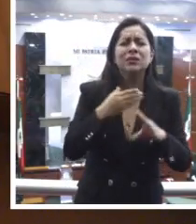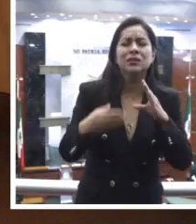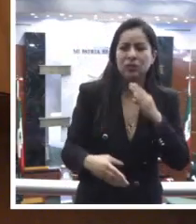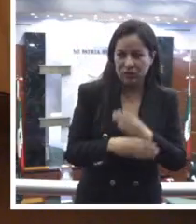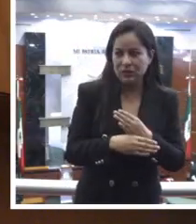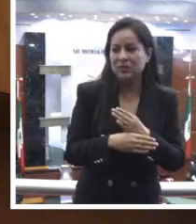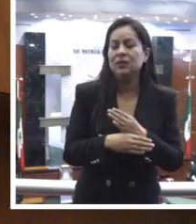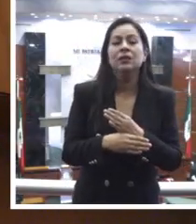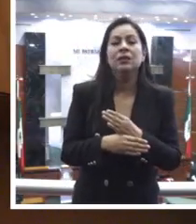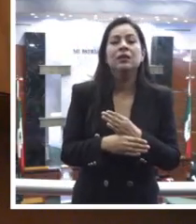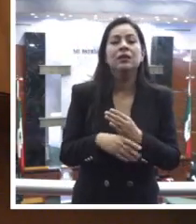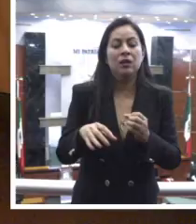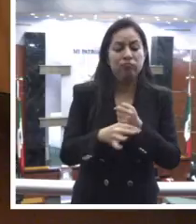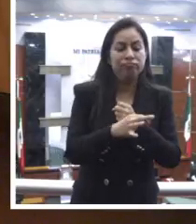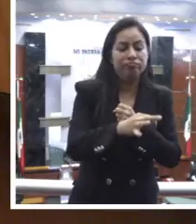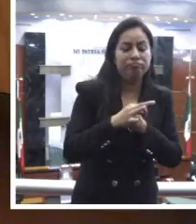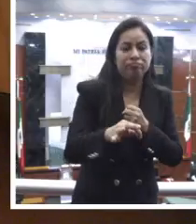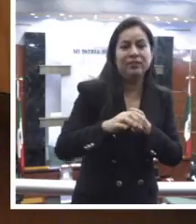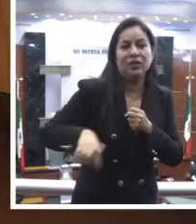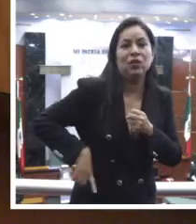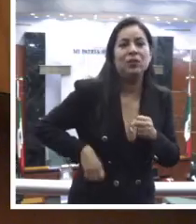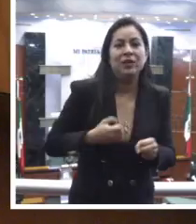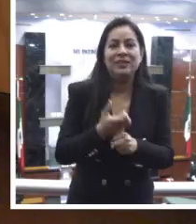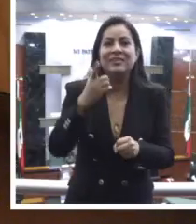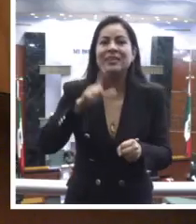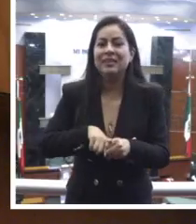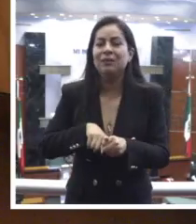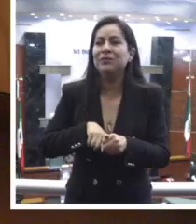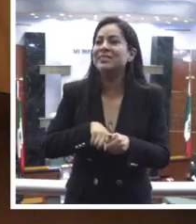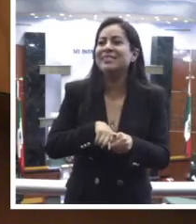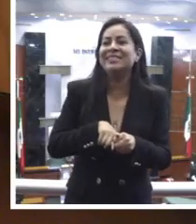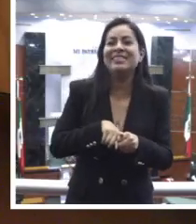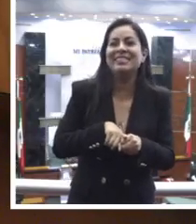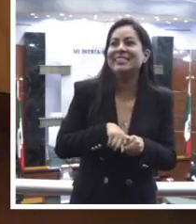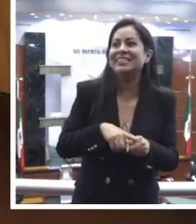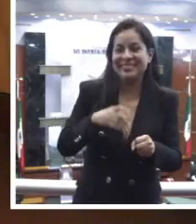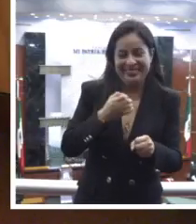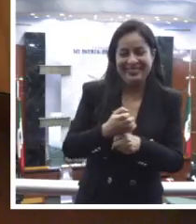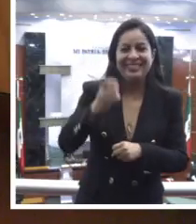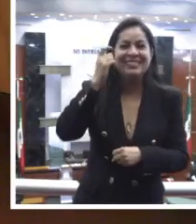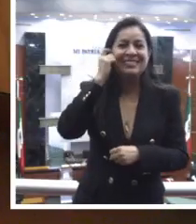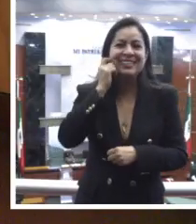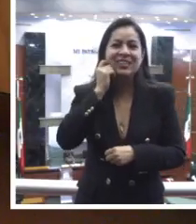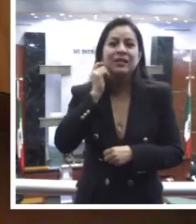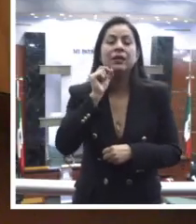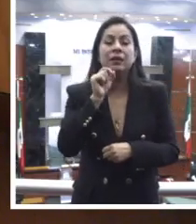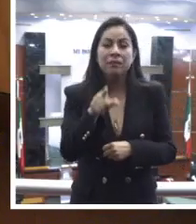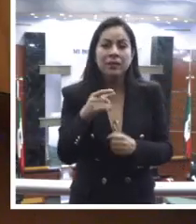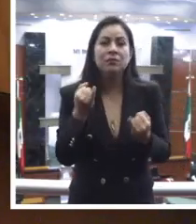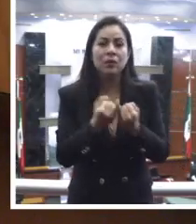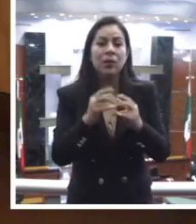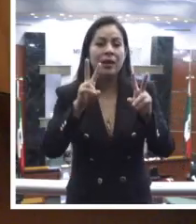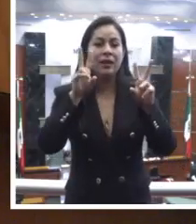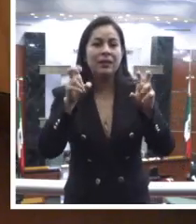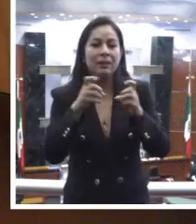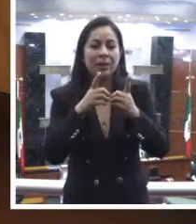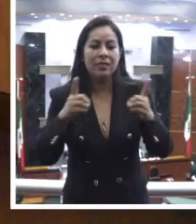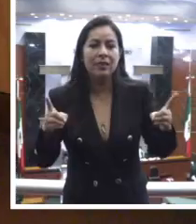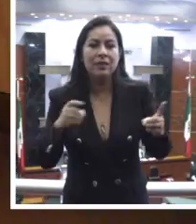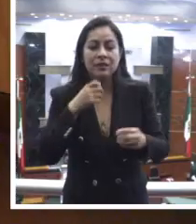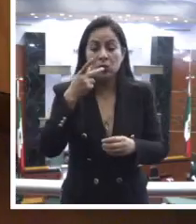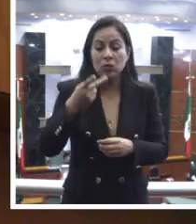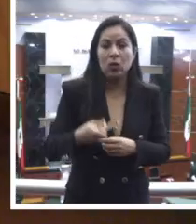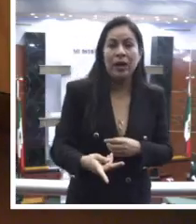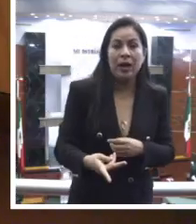condiciones en demasiadas localidades en el gobierno del estado, en el estado de Guerrero. Y desde luego, el tema del desarrollo